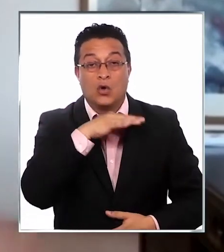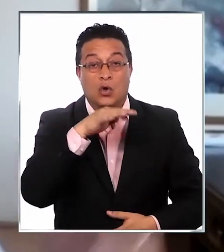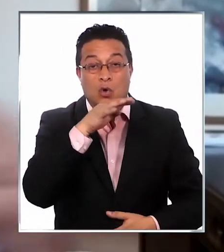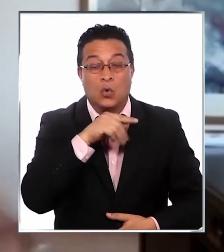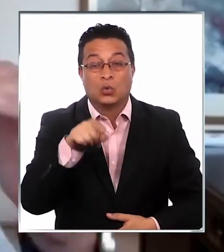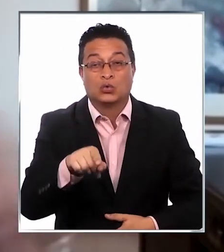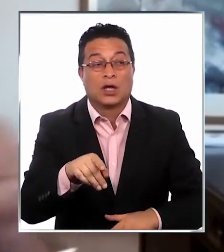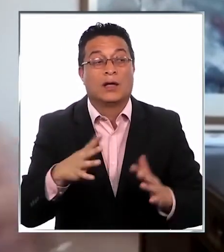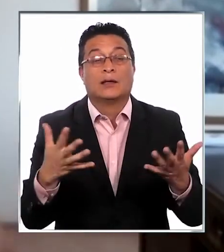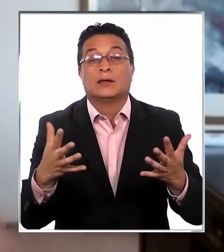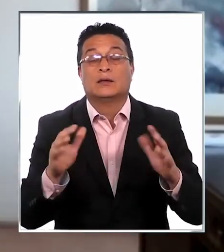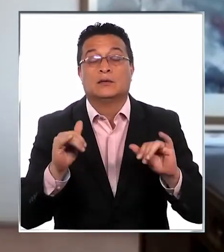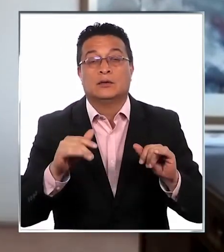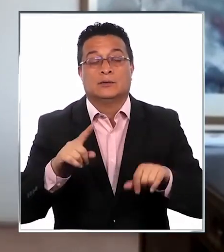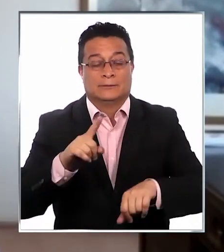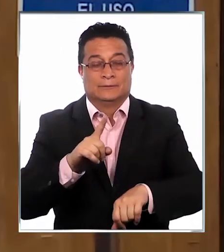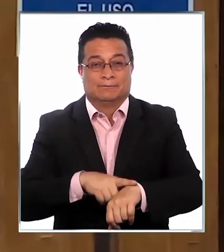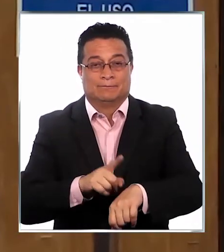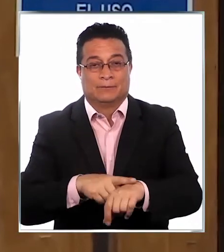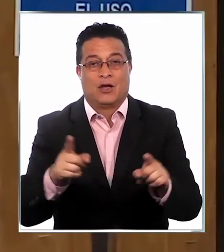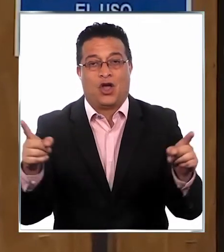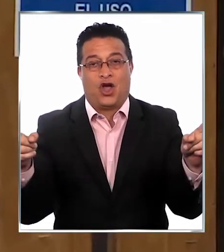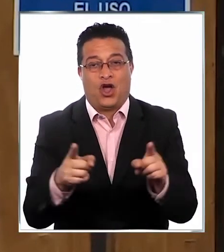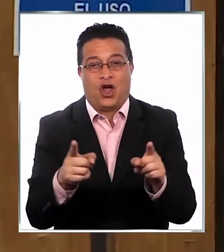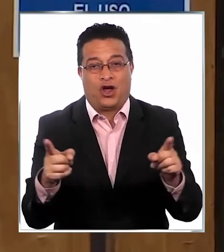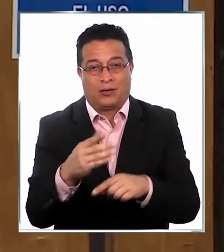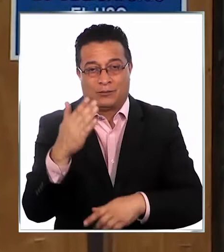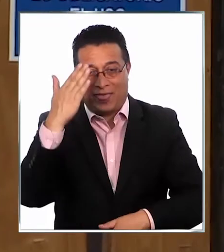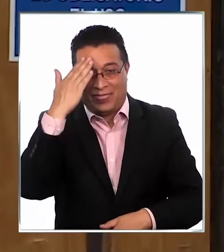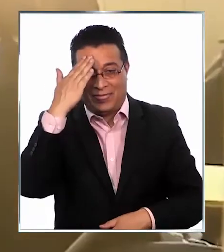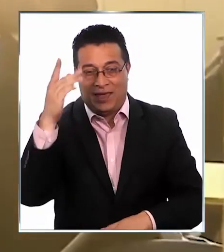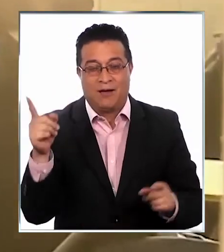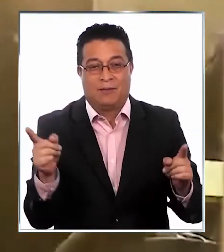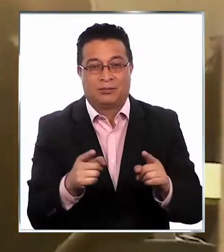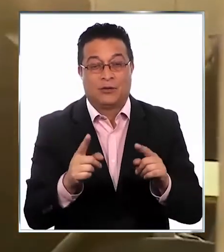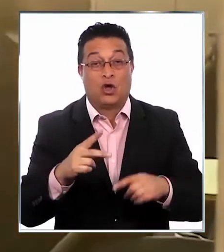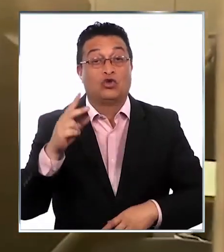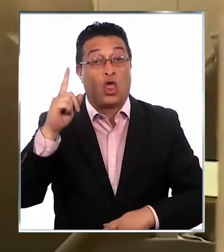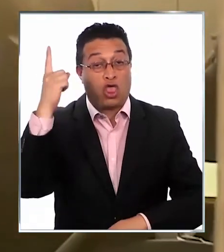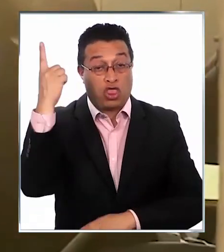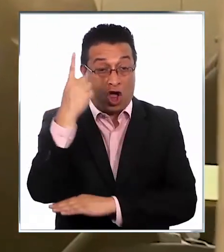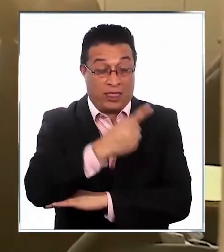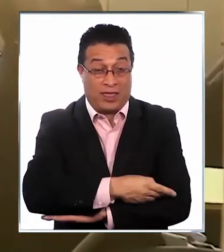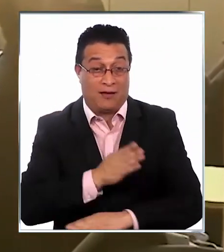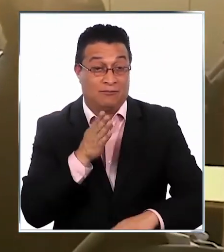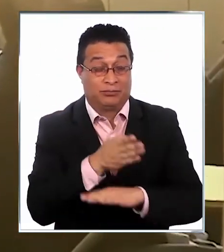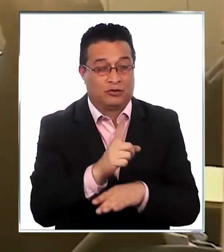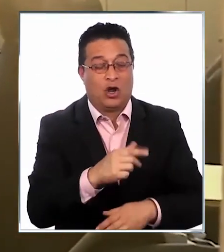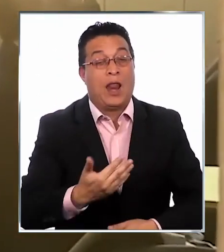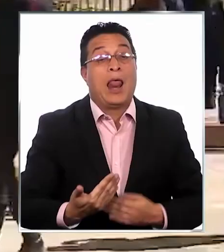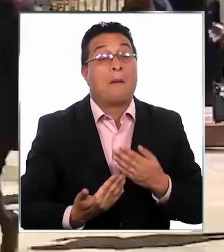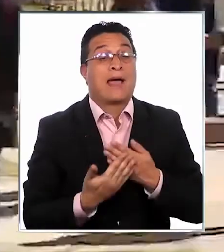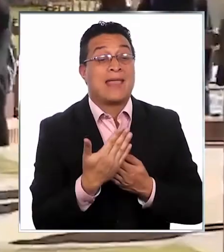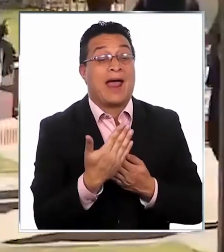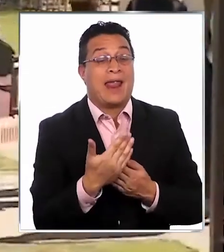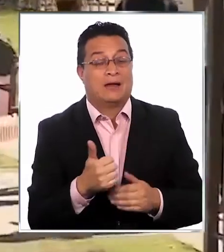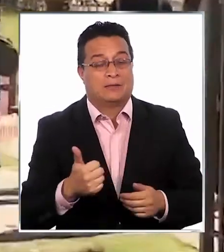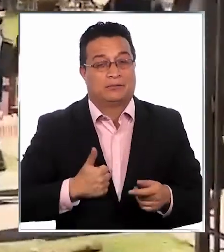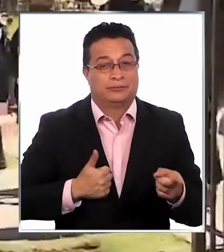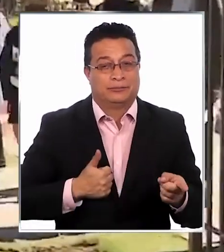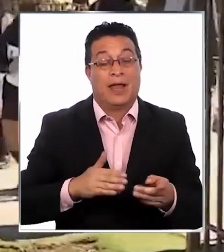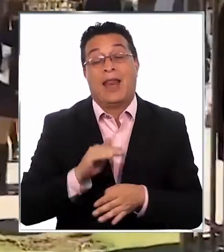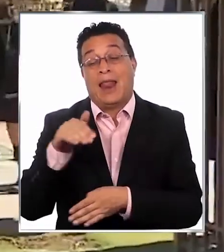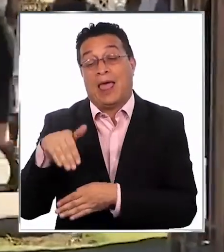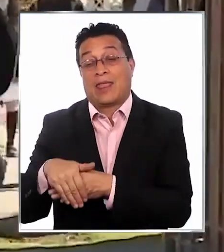de jornadas un poco más reducidas, donde en el fondo en vez de ir todo el día, van en la mañana y luego en la tarde siguen